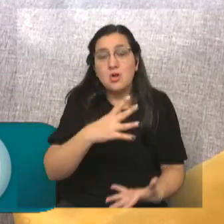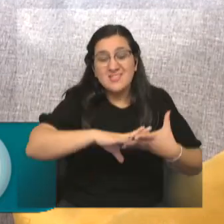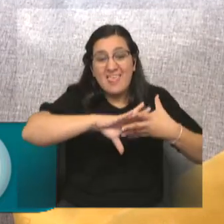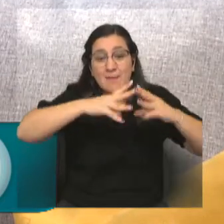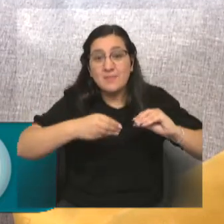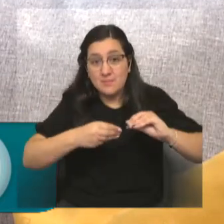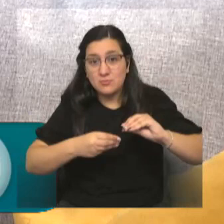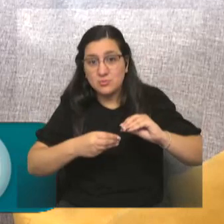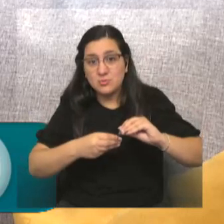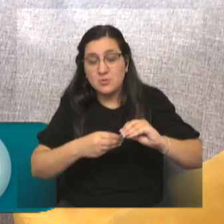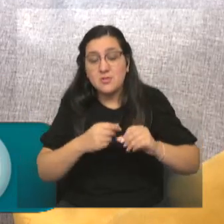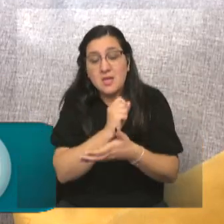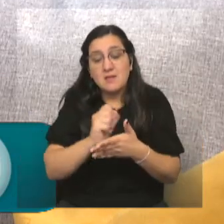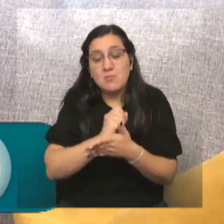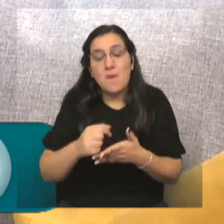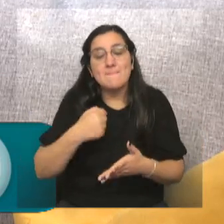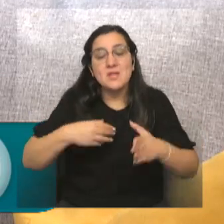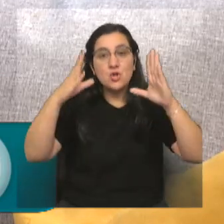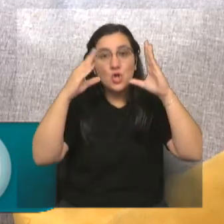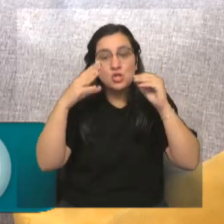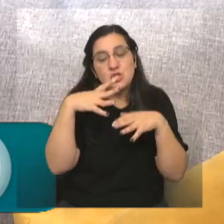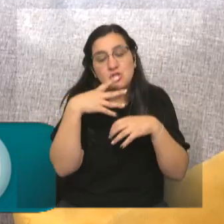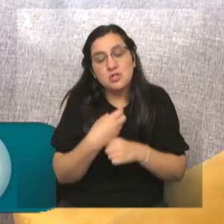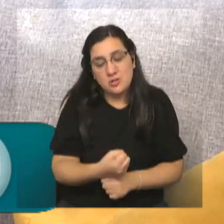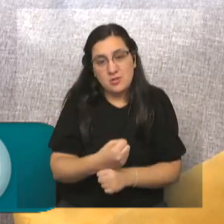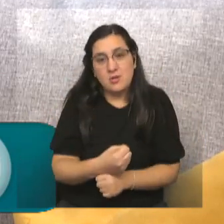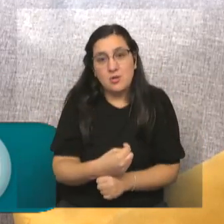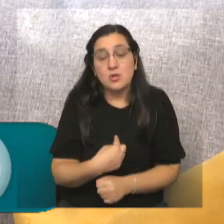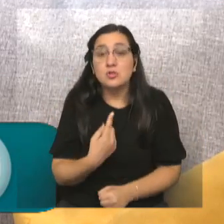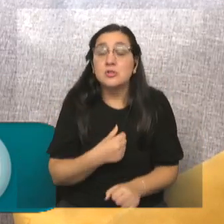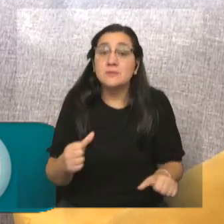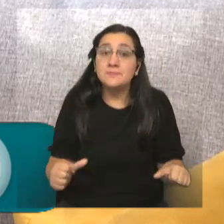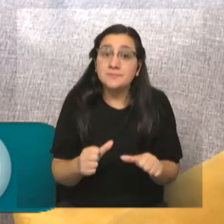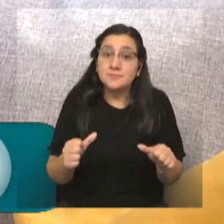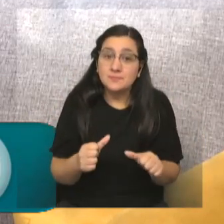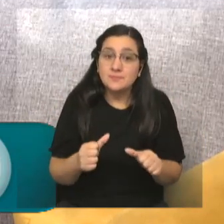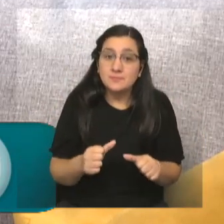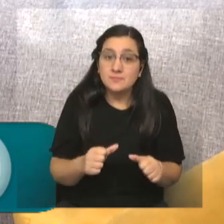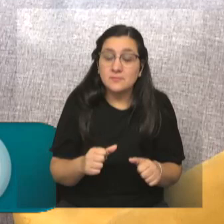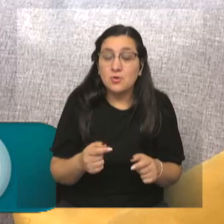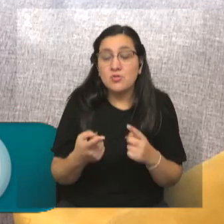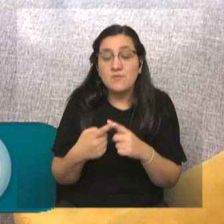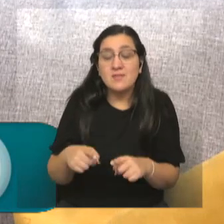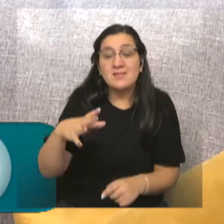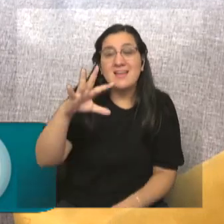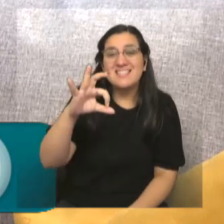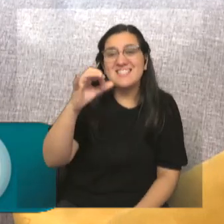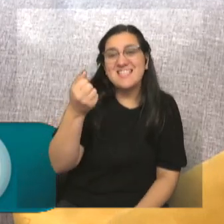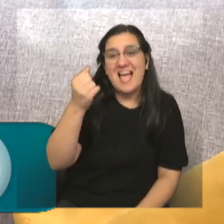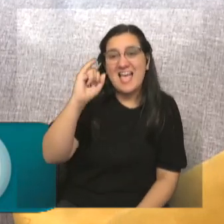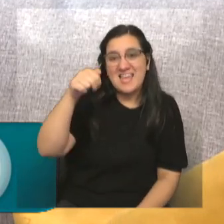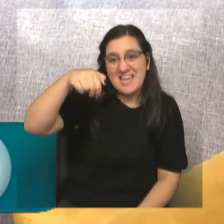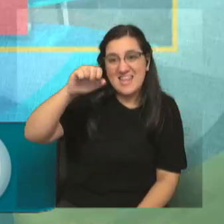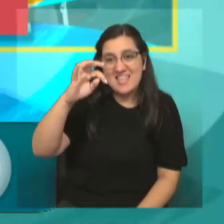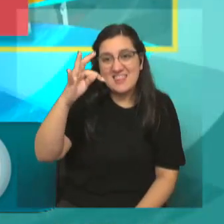y escribimos Mi Noche Triste. Que también lo que hicimos nosotros, a diferencia del sainete, es un género de principio